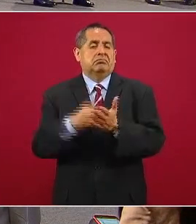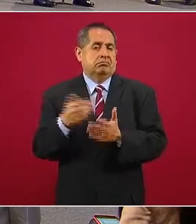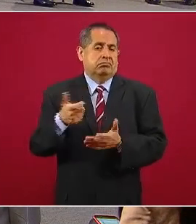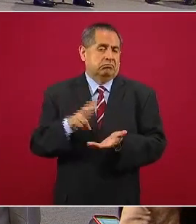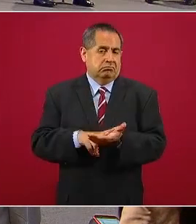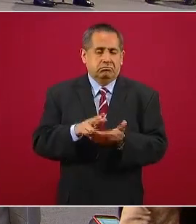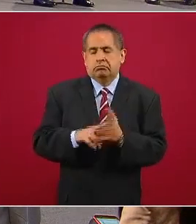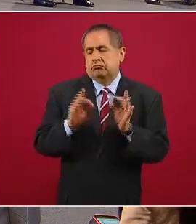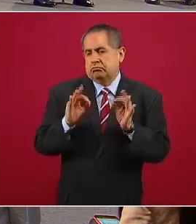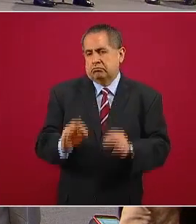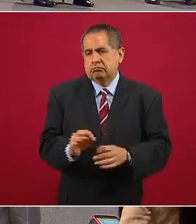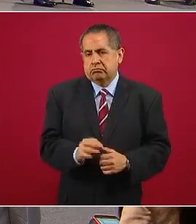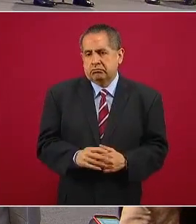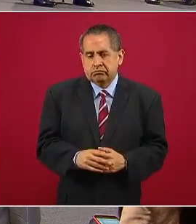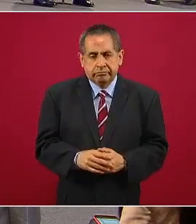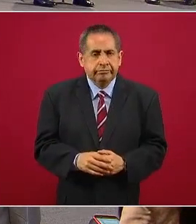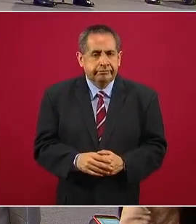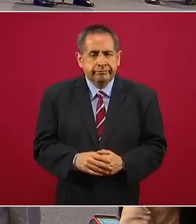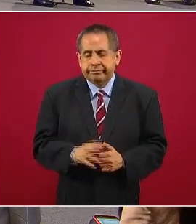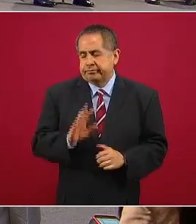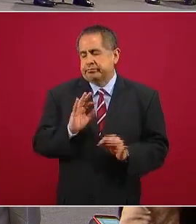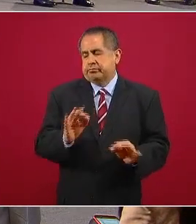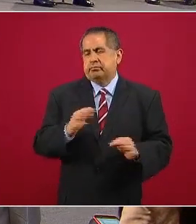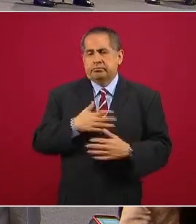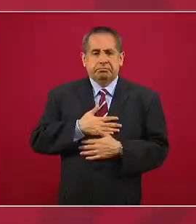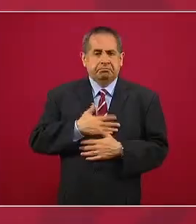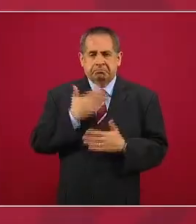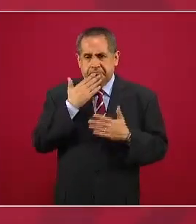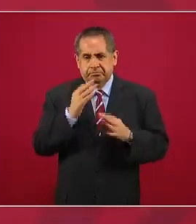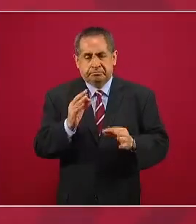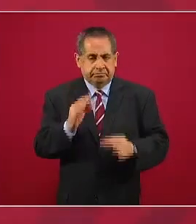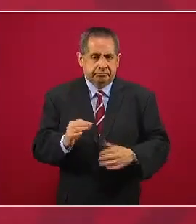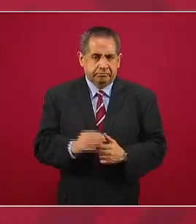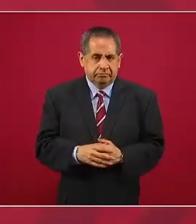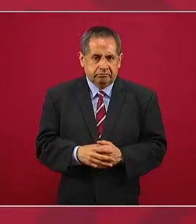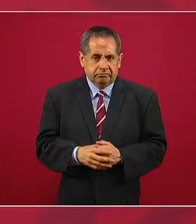200,000, 300,000 pesos. Entonces, ya